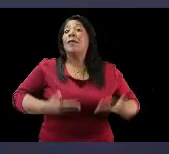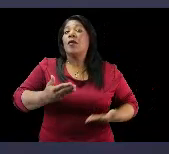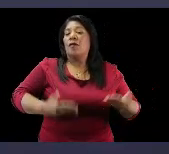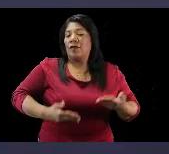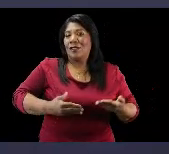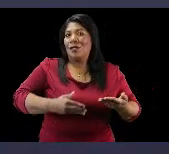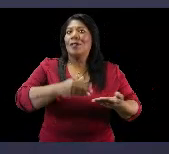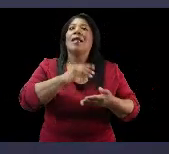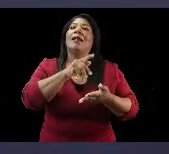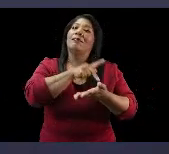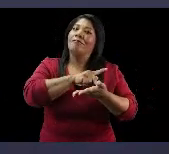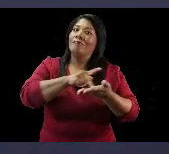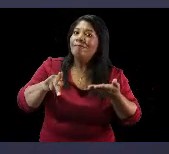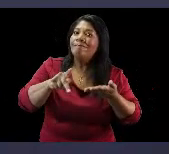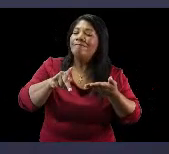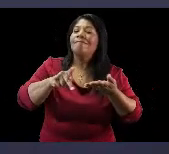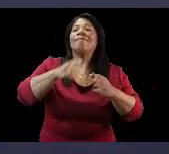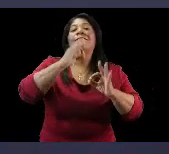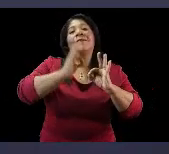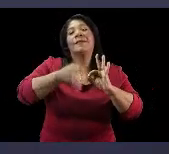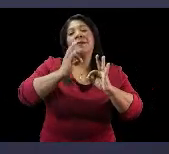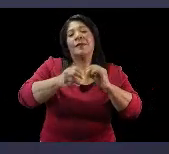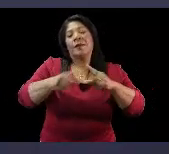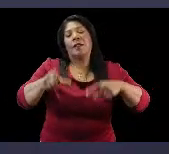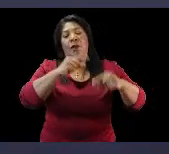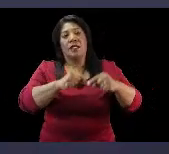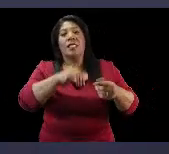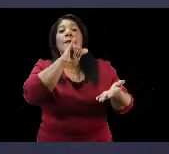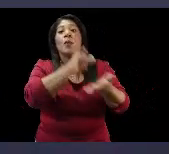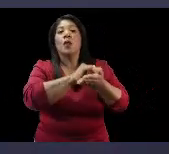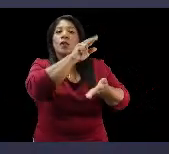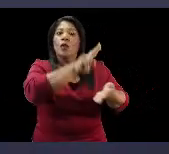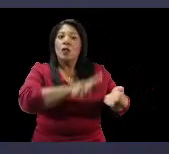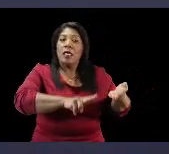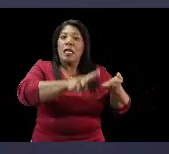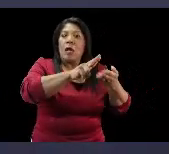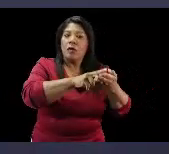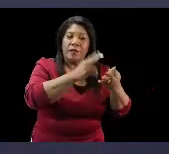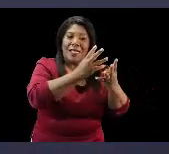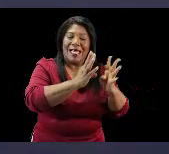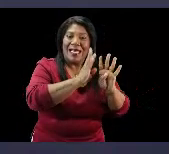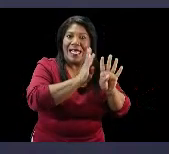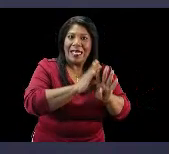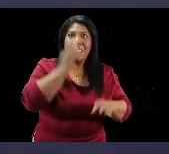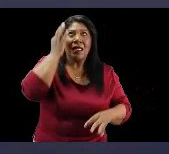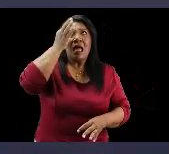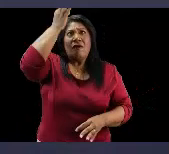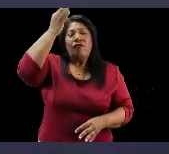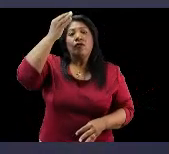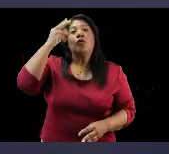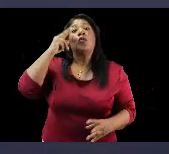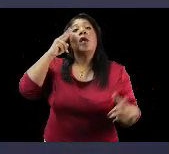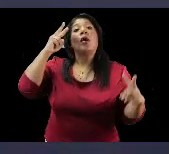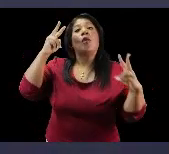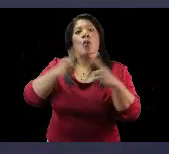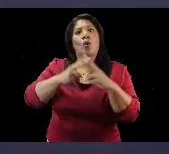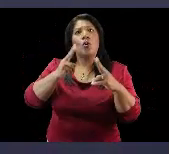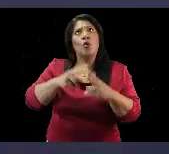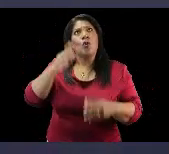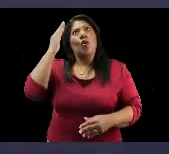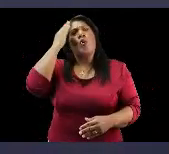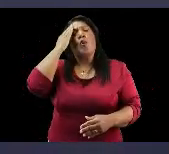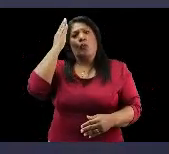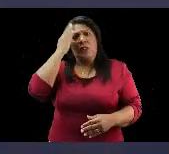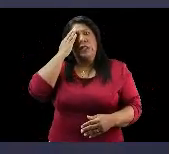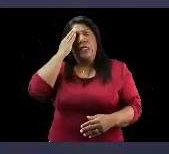en lengua de señas. Entonces es muy importante para las universidades que todos los profesionales a futuro conozcan